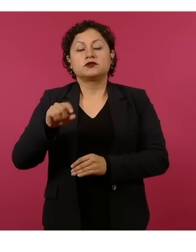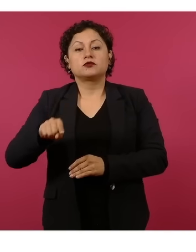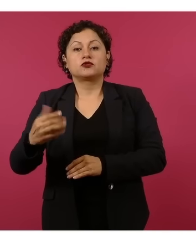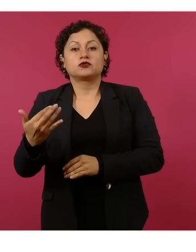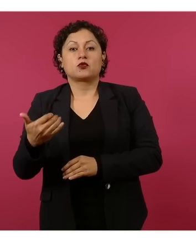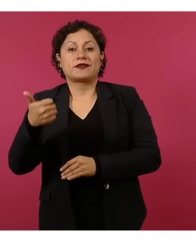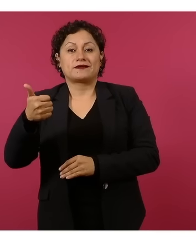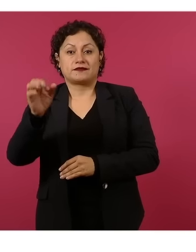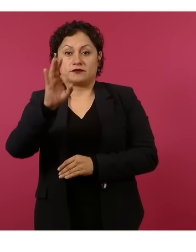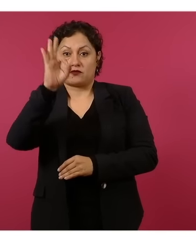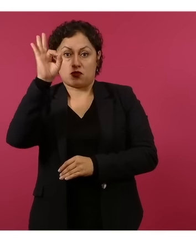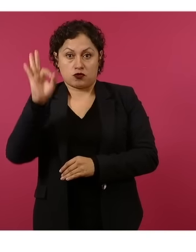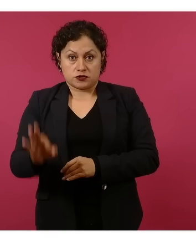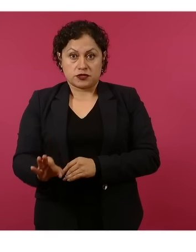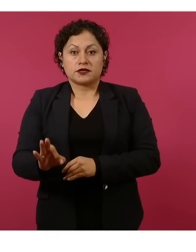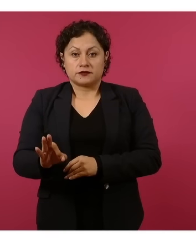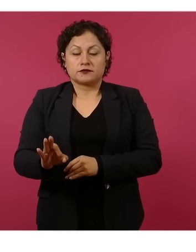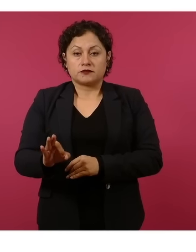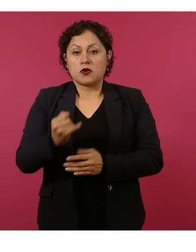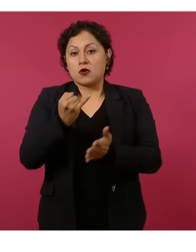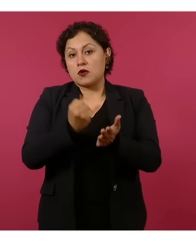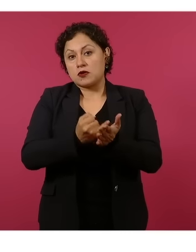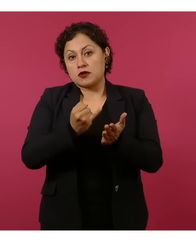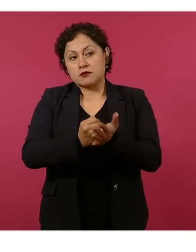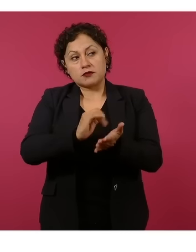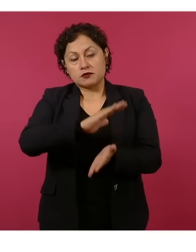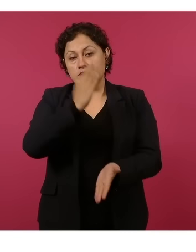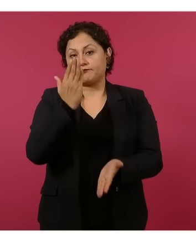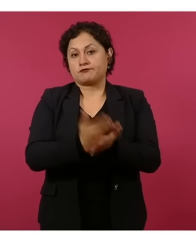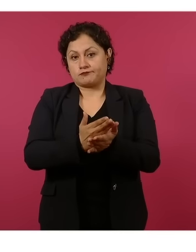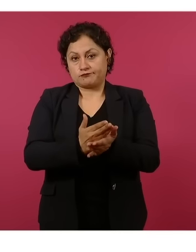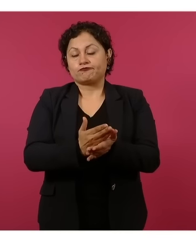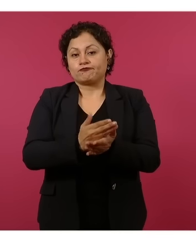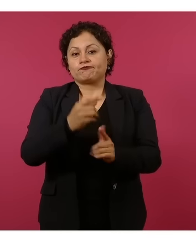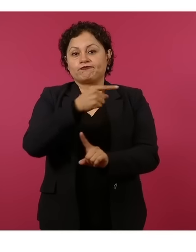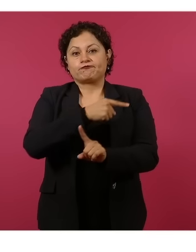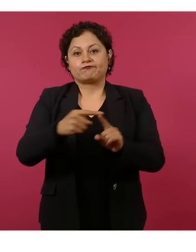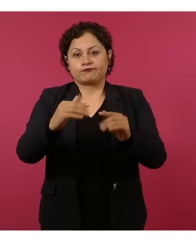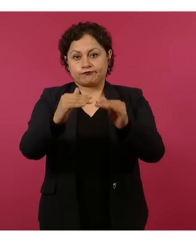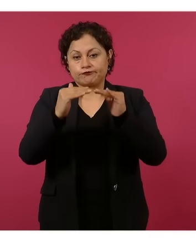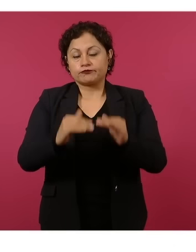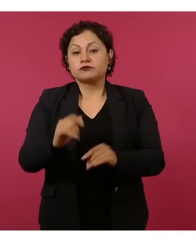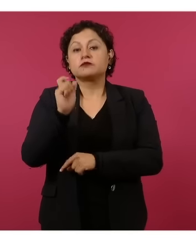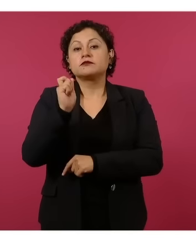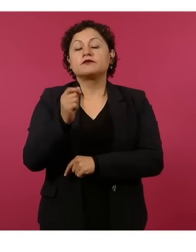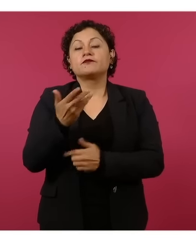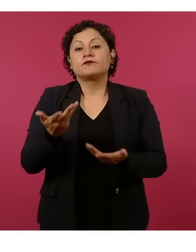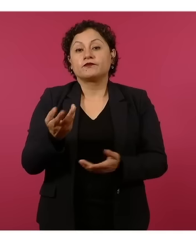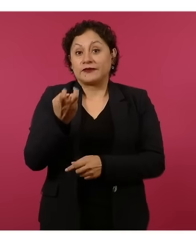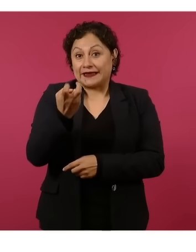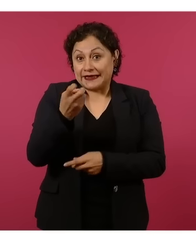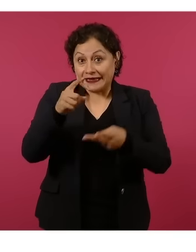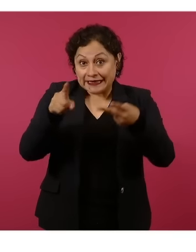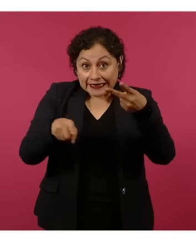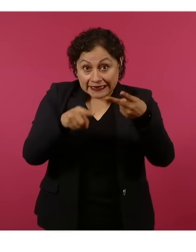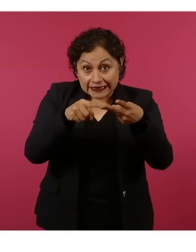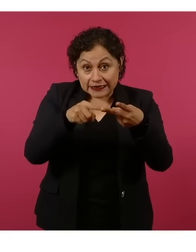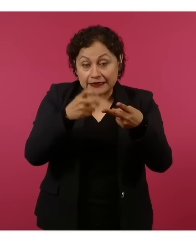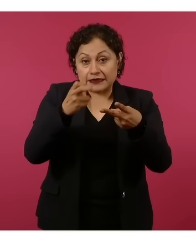0.56%, prácticamente se limitó a la mitad. Tan solo este cambio ha significado un ahorro para